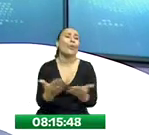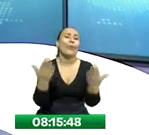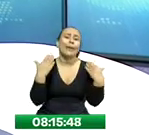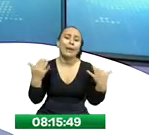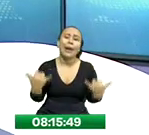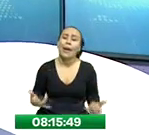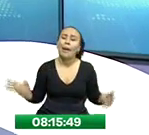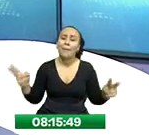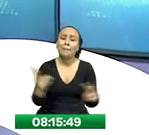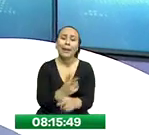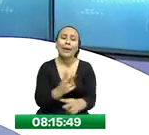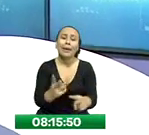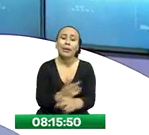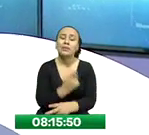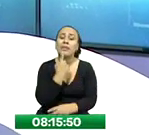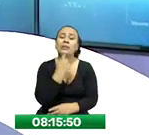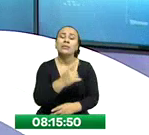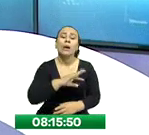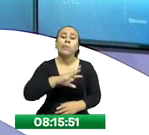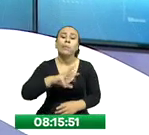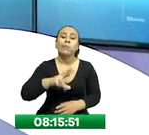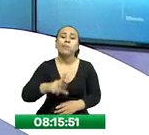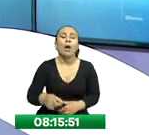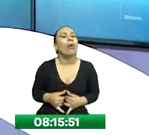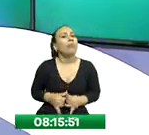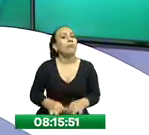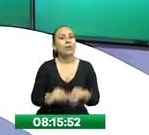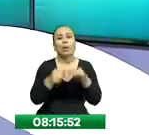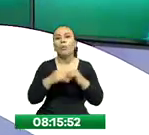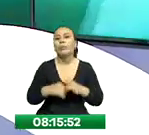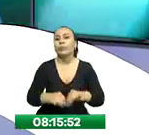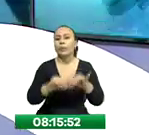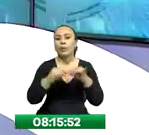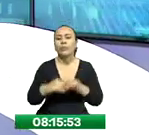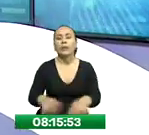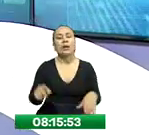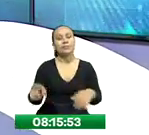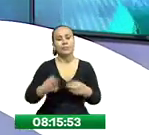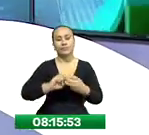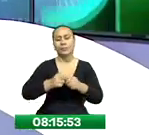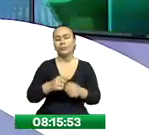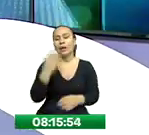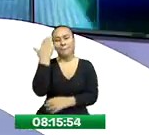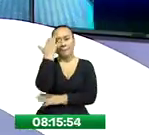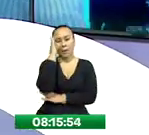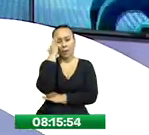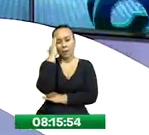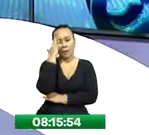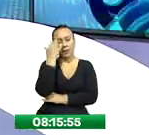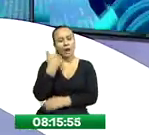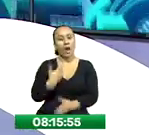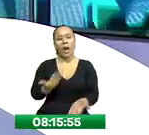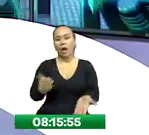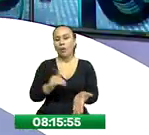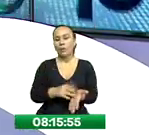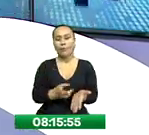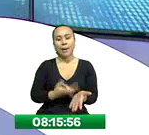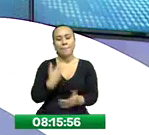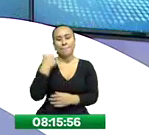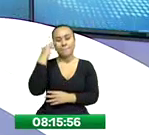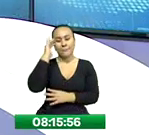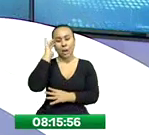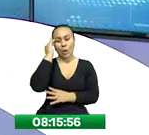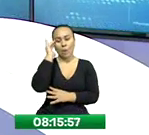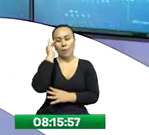actualmente. Aseguran que los robos son constantes y que esta situación los tiene realmente